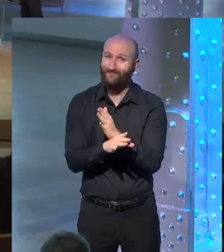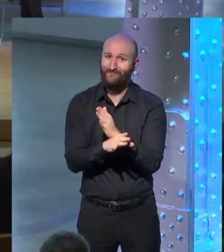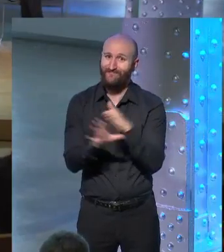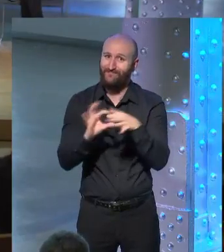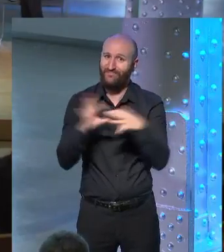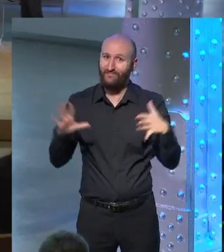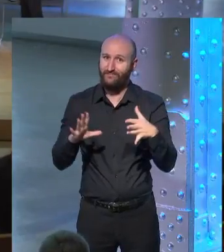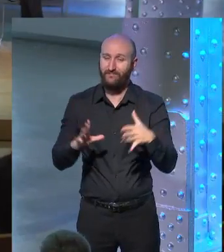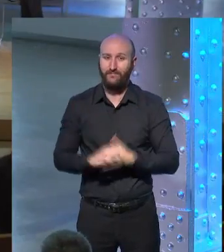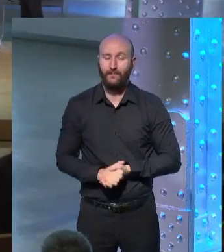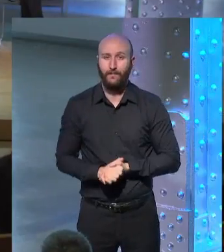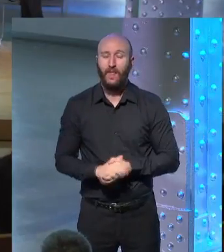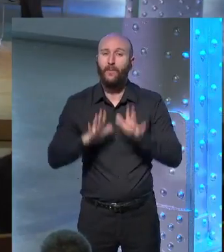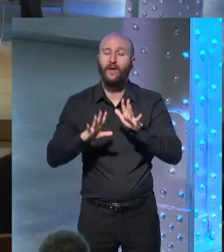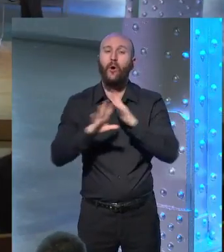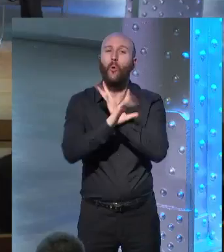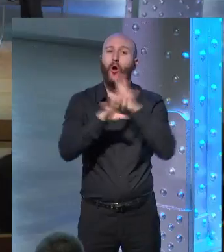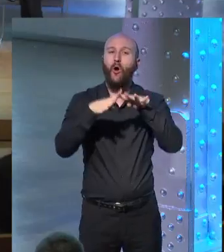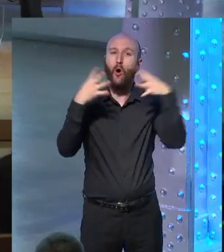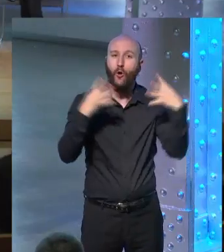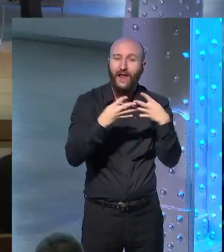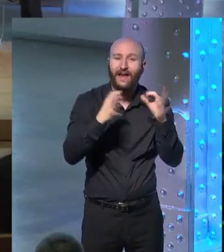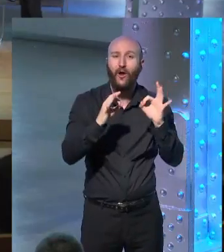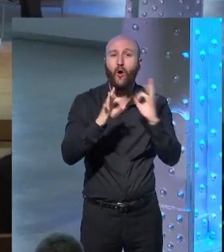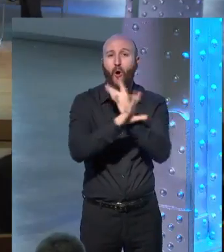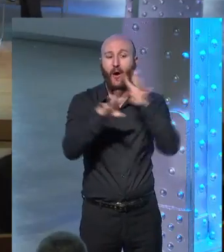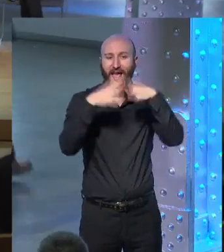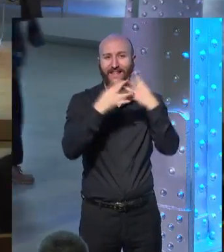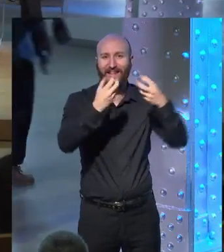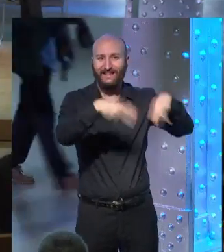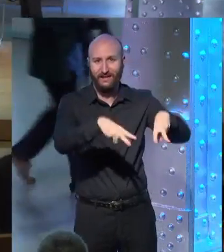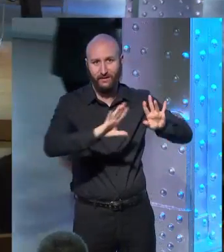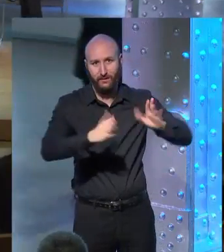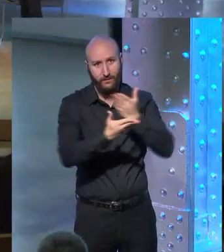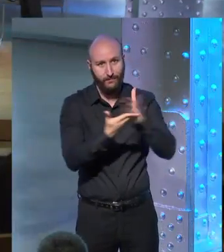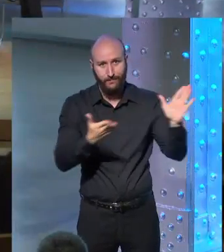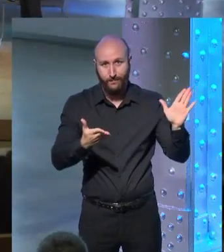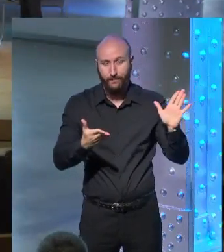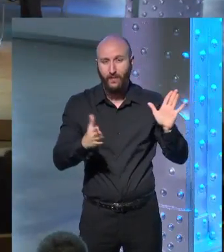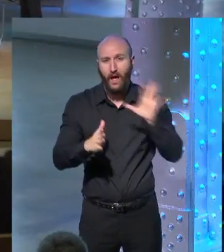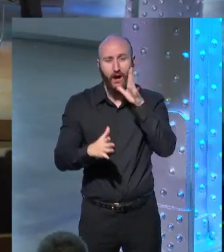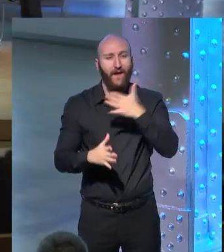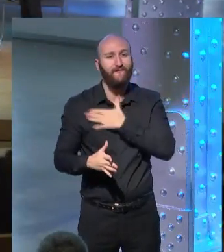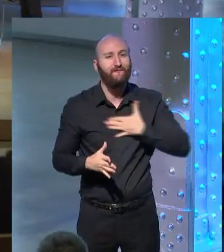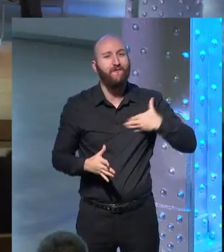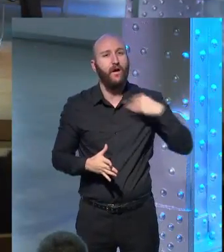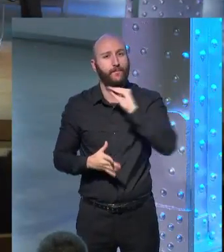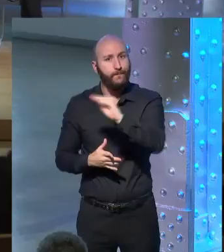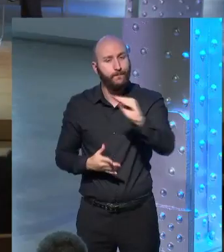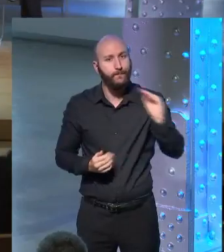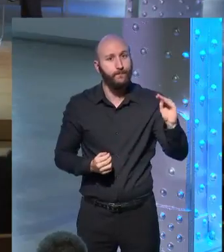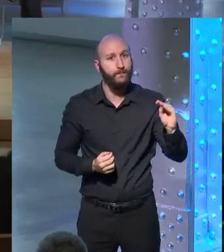tener en cuenta si son juegos online o offline, porque me gustaría preguntar si que